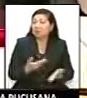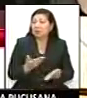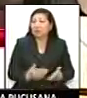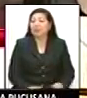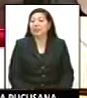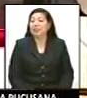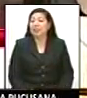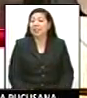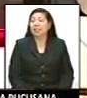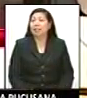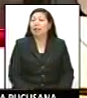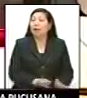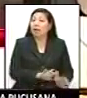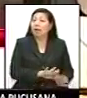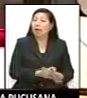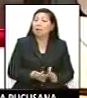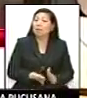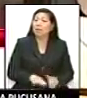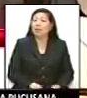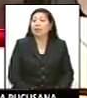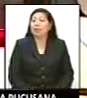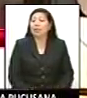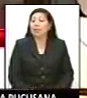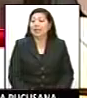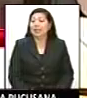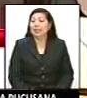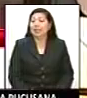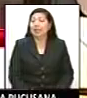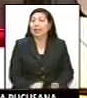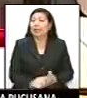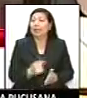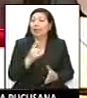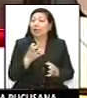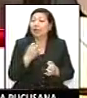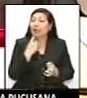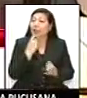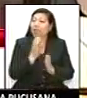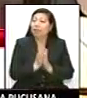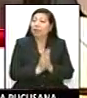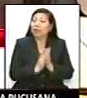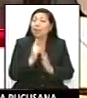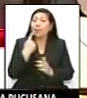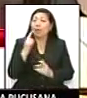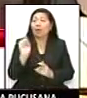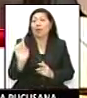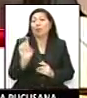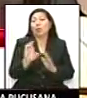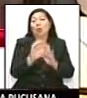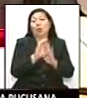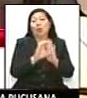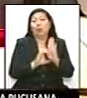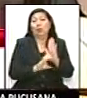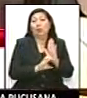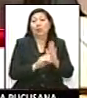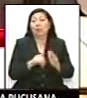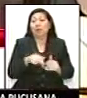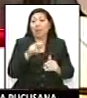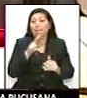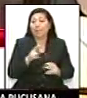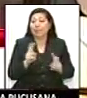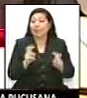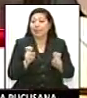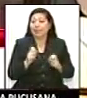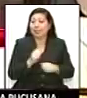situación ajena, digamos, a lo querido, a lo deseado por los constituyentes. En el caso peruano, el